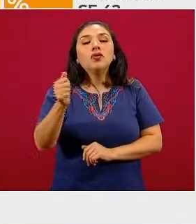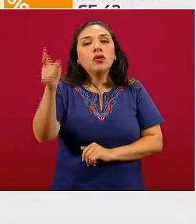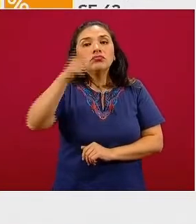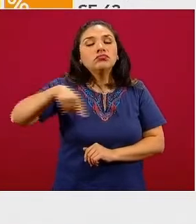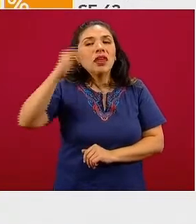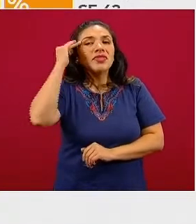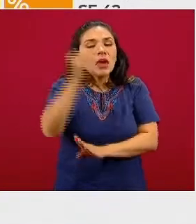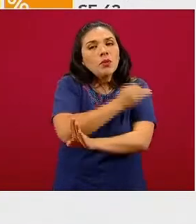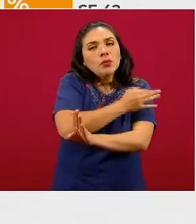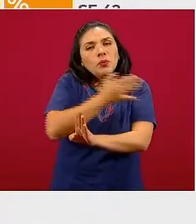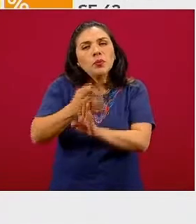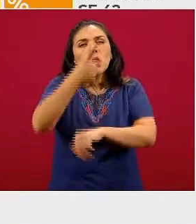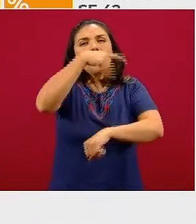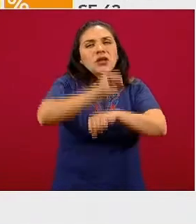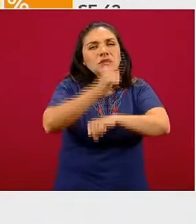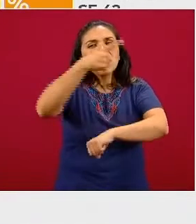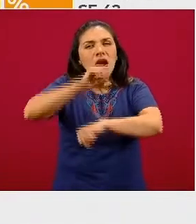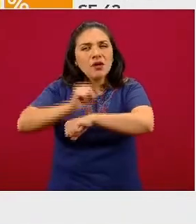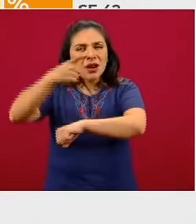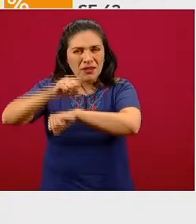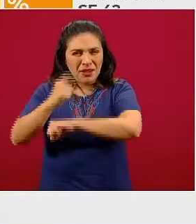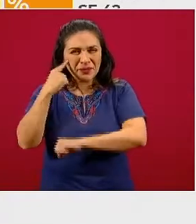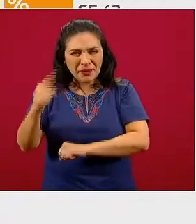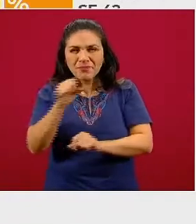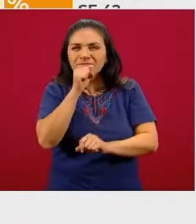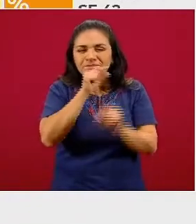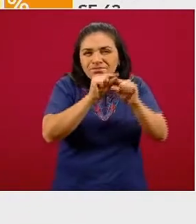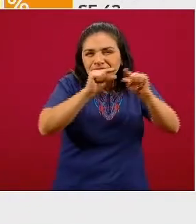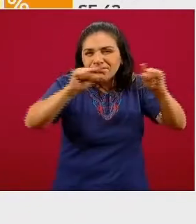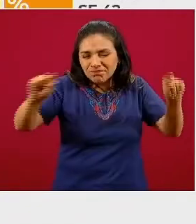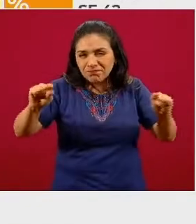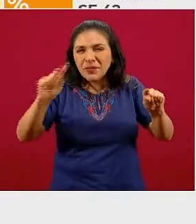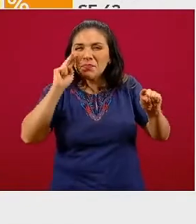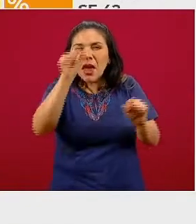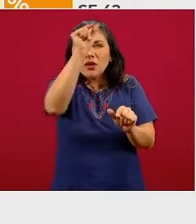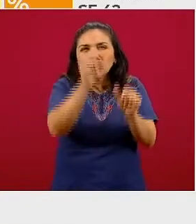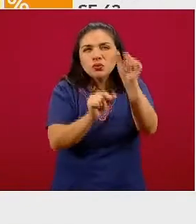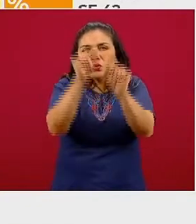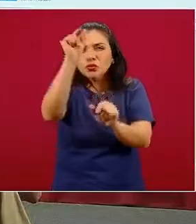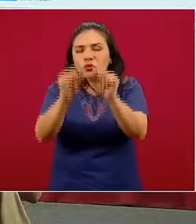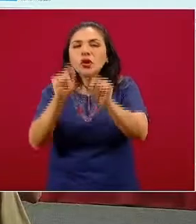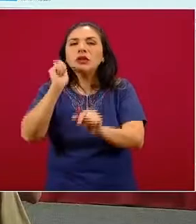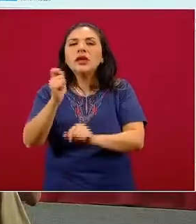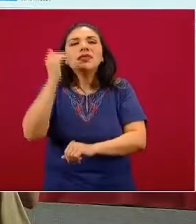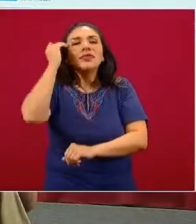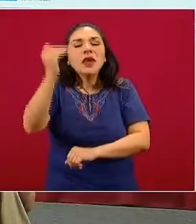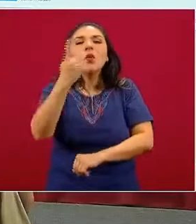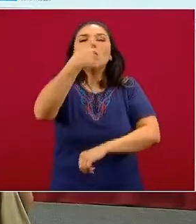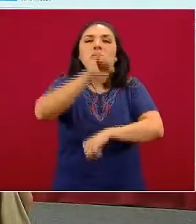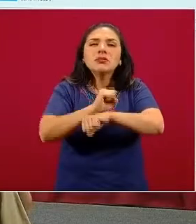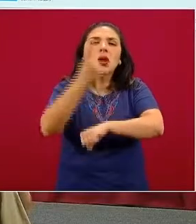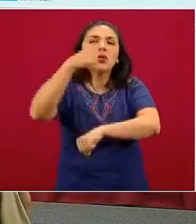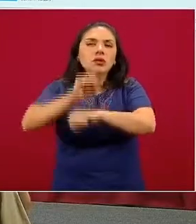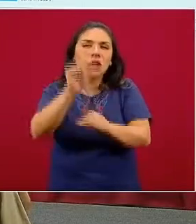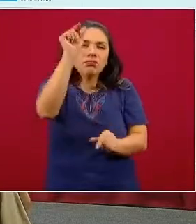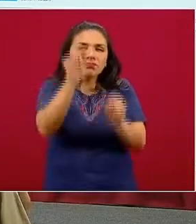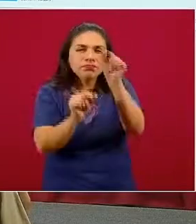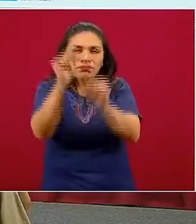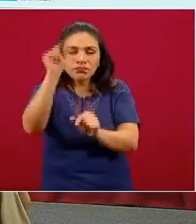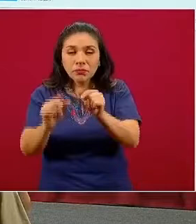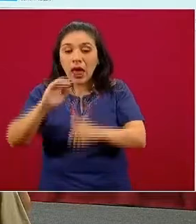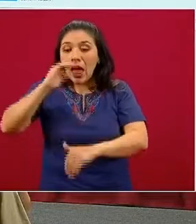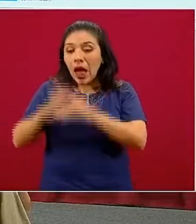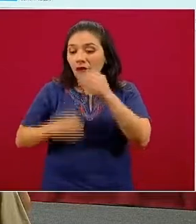el tiempo. Conforme que transcurren la distancia entre estas columnas, es el tiempo, está medido en semanas, termina en la